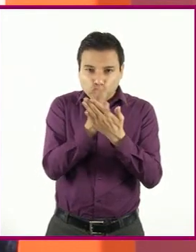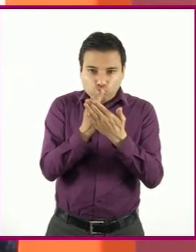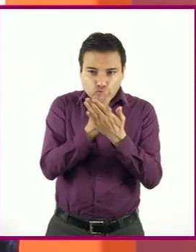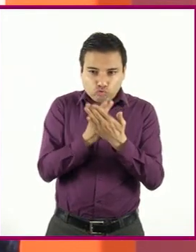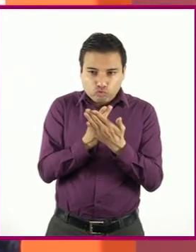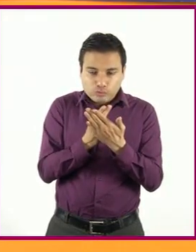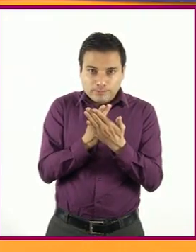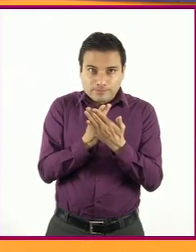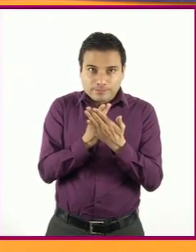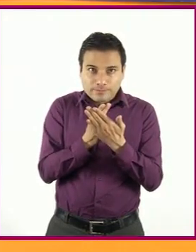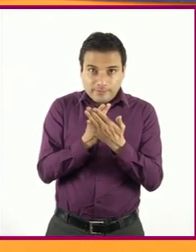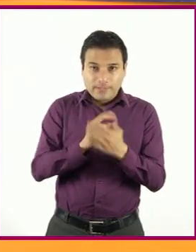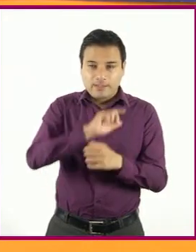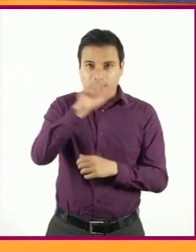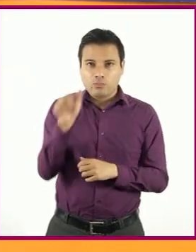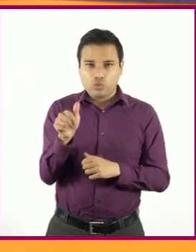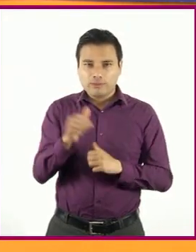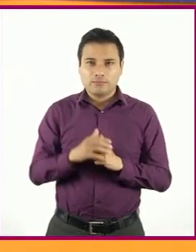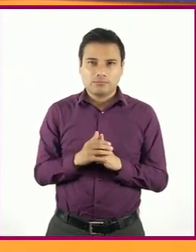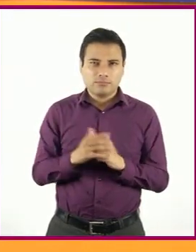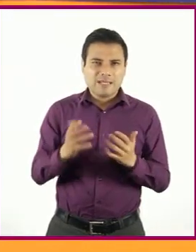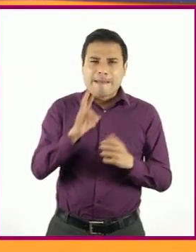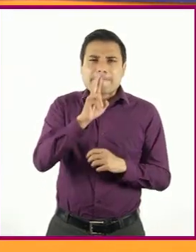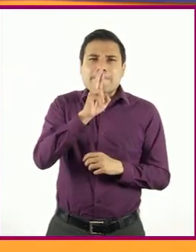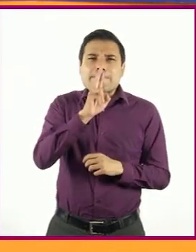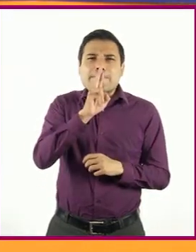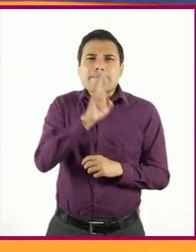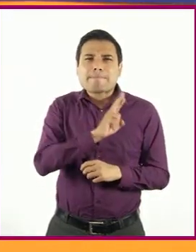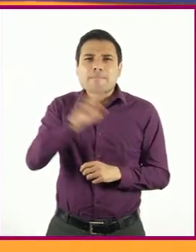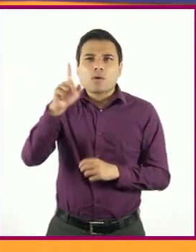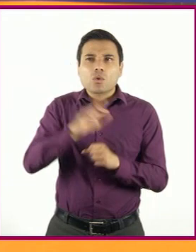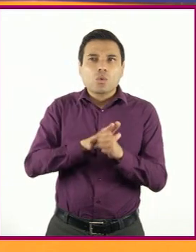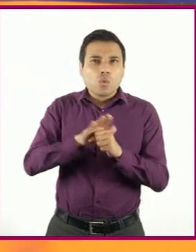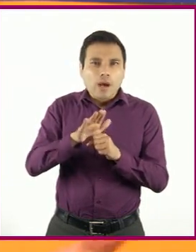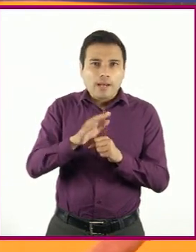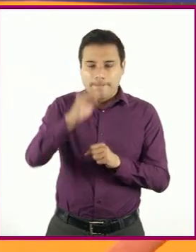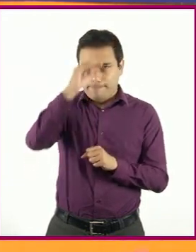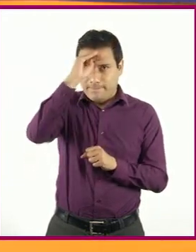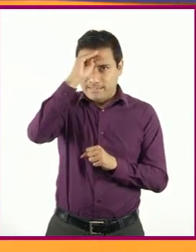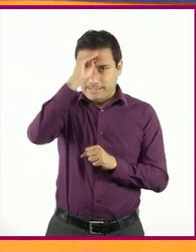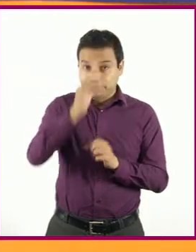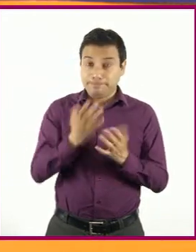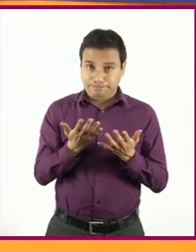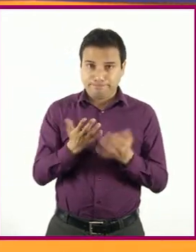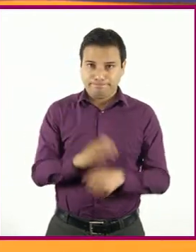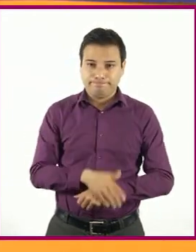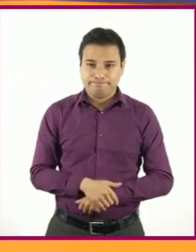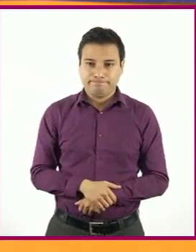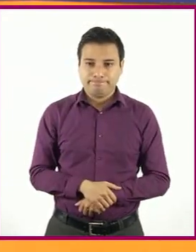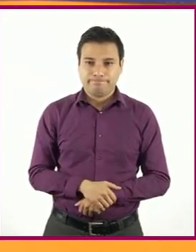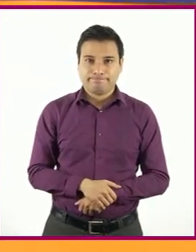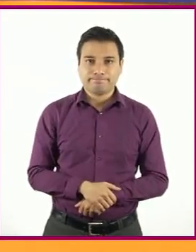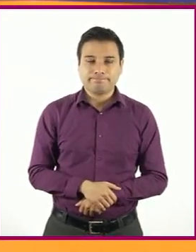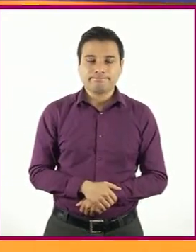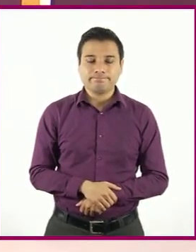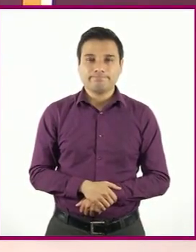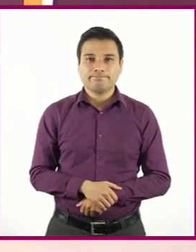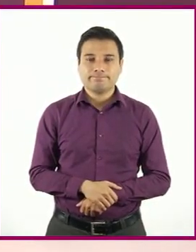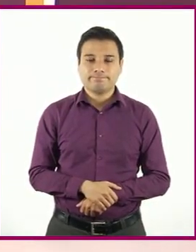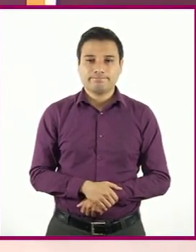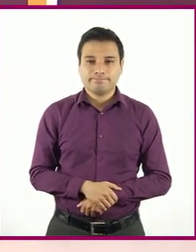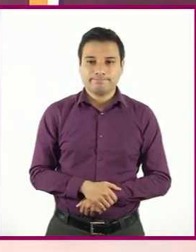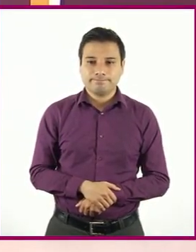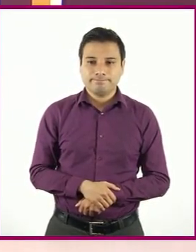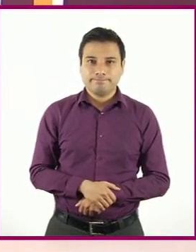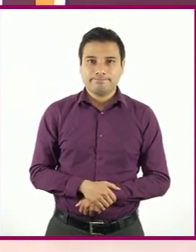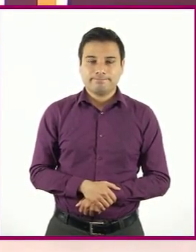la forma más conveniente de nuestro producto, considerando los requerimientos y las condiciones de nuestro problema técnico.